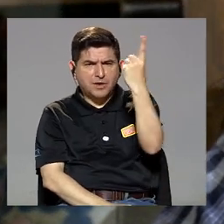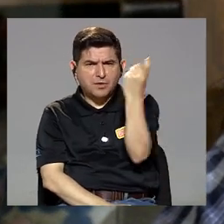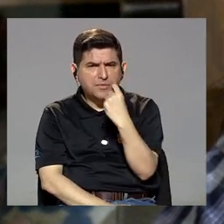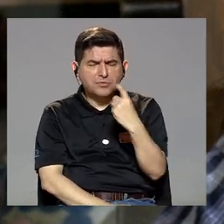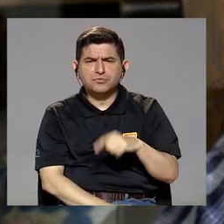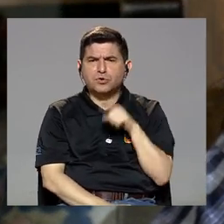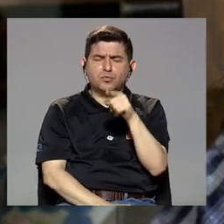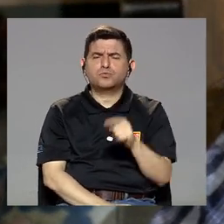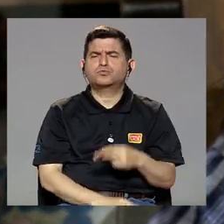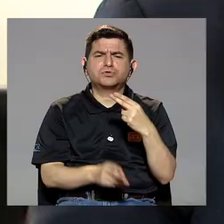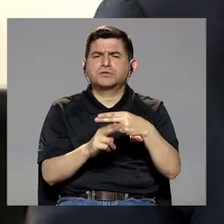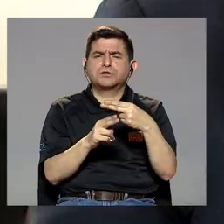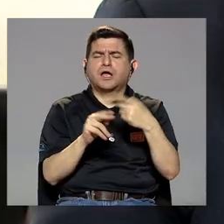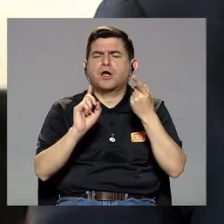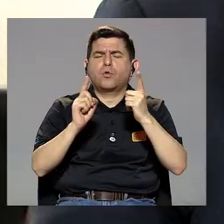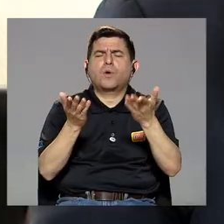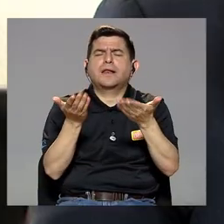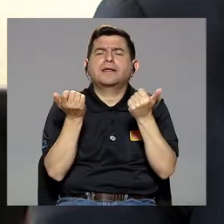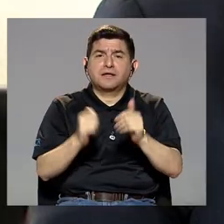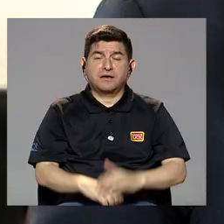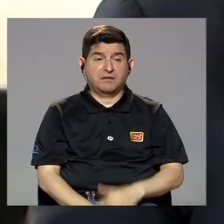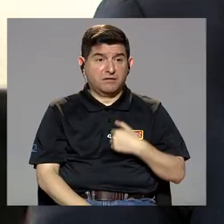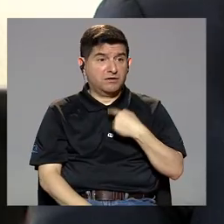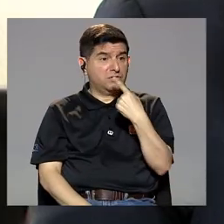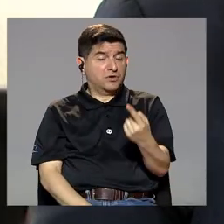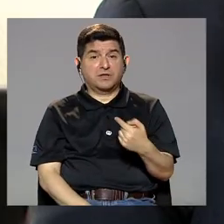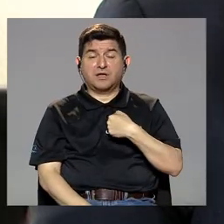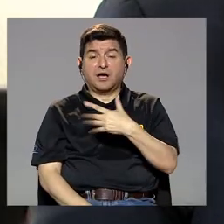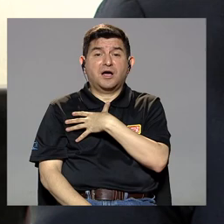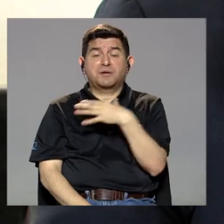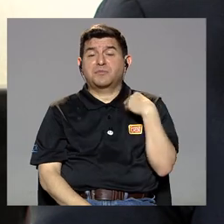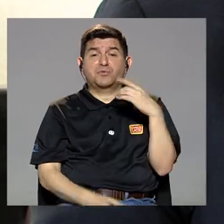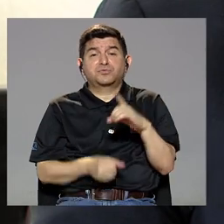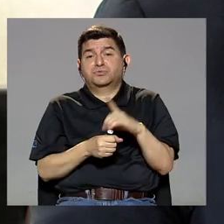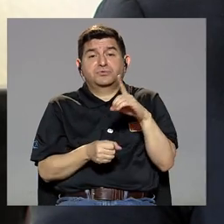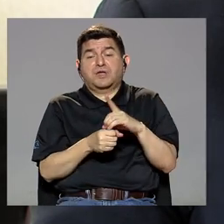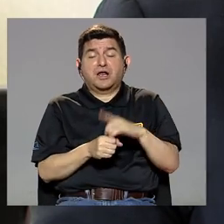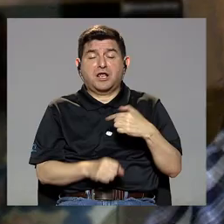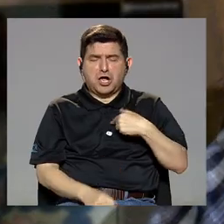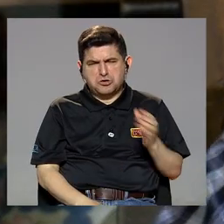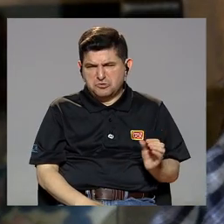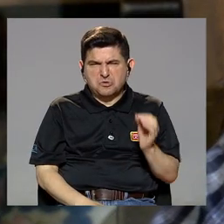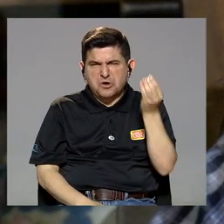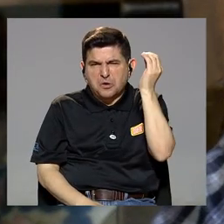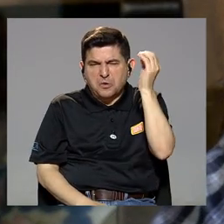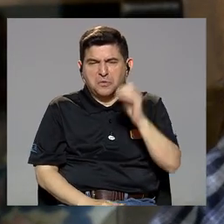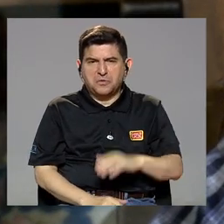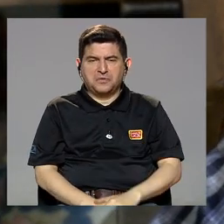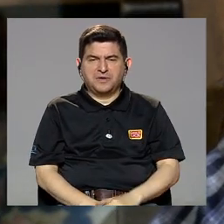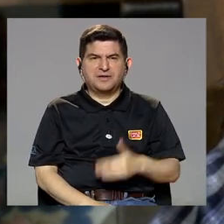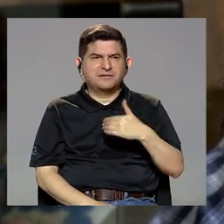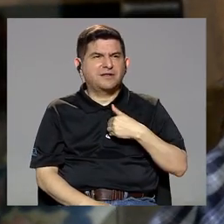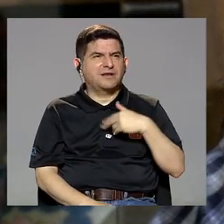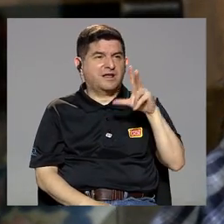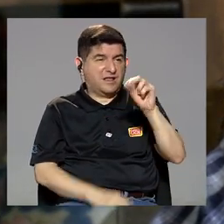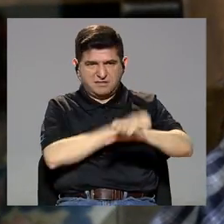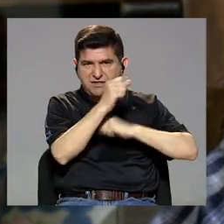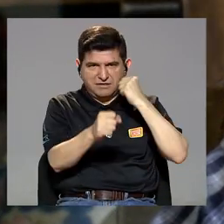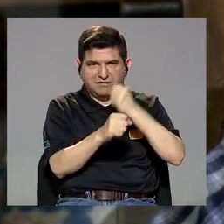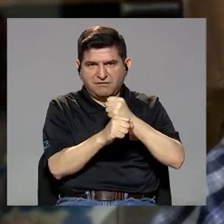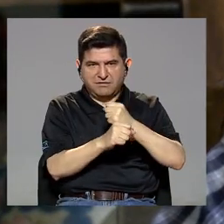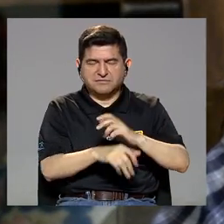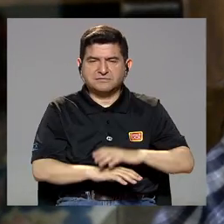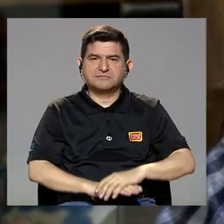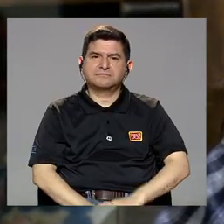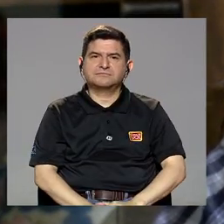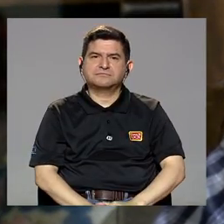puesto querías si yo le dije que a mí me gustaría ser diputado que estaba joven todavía yo tenía 30 años